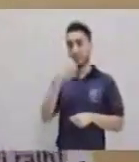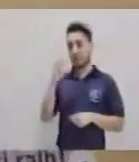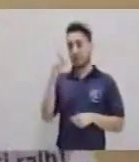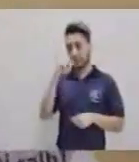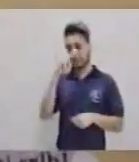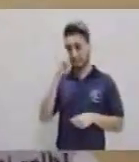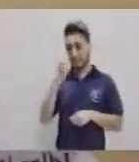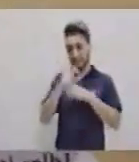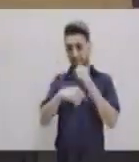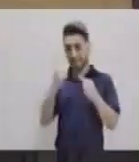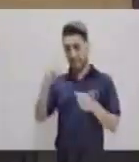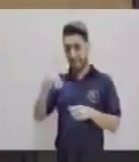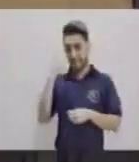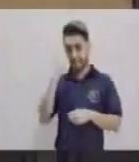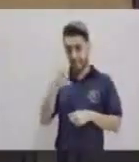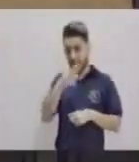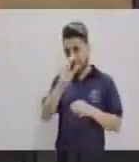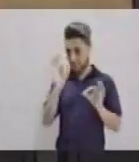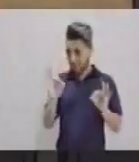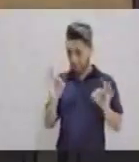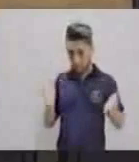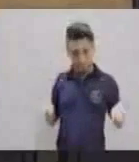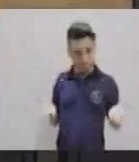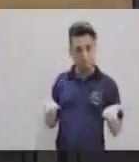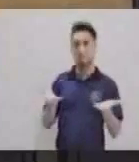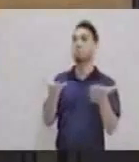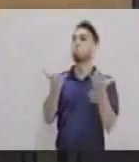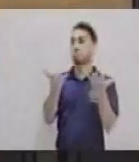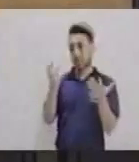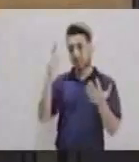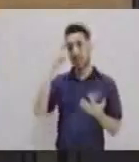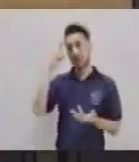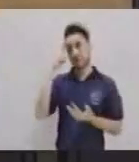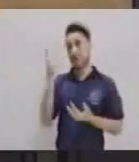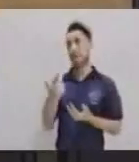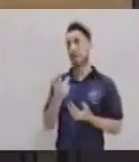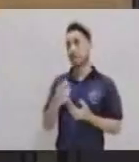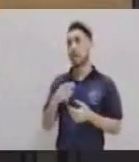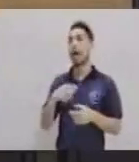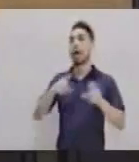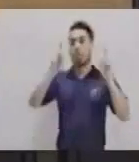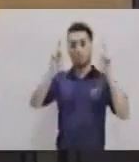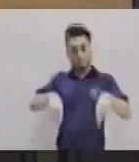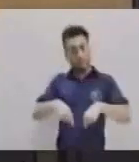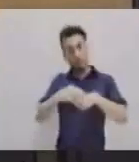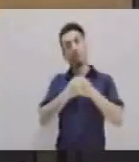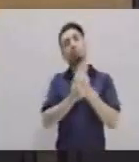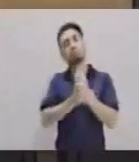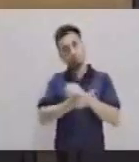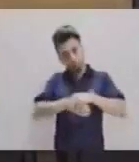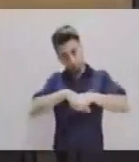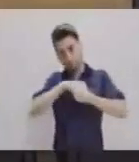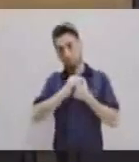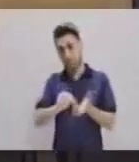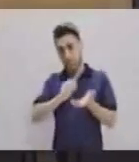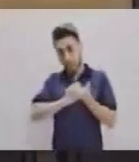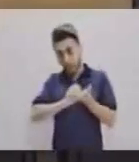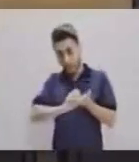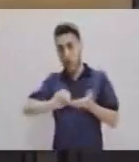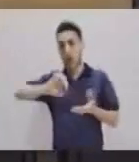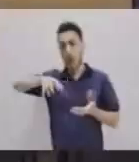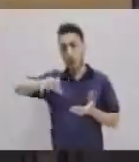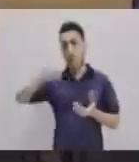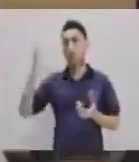Rosales. Espero la pasen muy bien y recordemos lavarnos las manos con agua